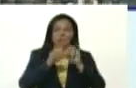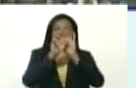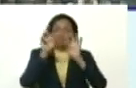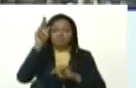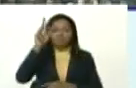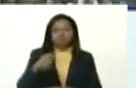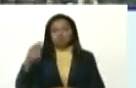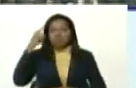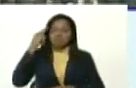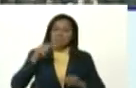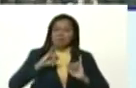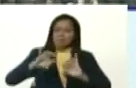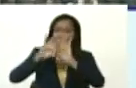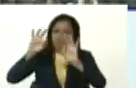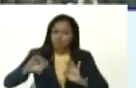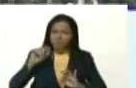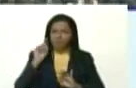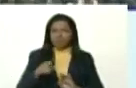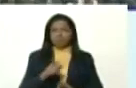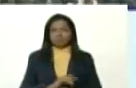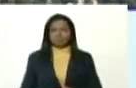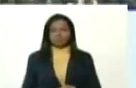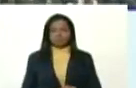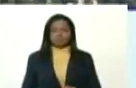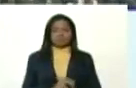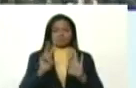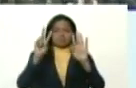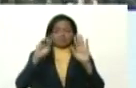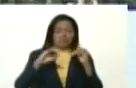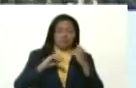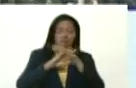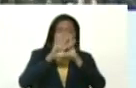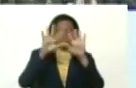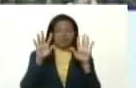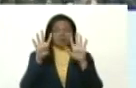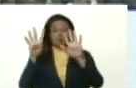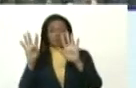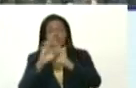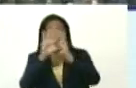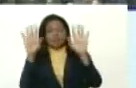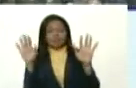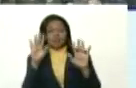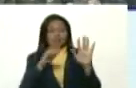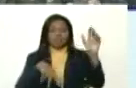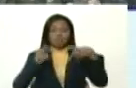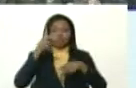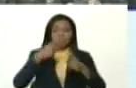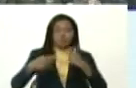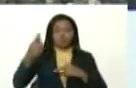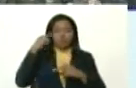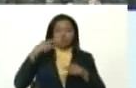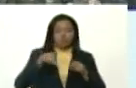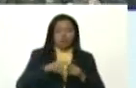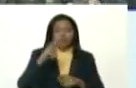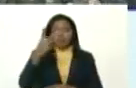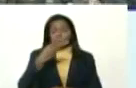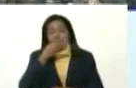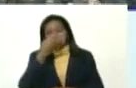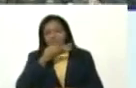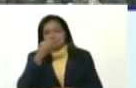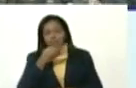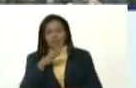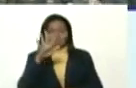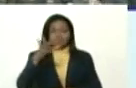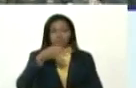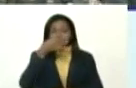los días, a las 7 de la mañana, a las 9 de la mañana, a las 12 del mediodía, a las 2 de la tarde, a las